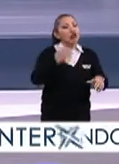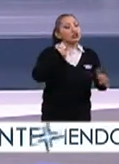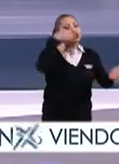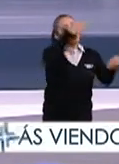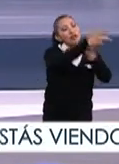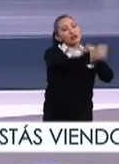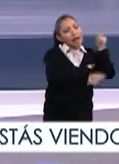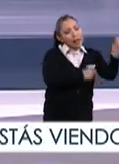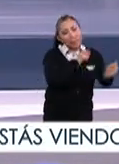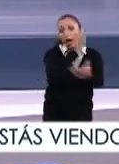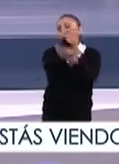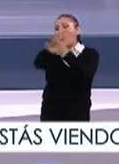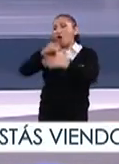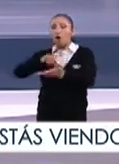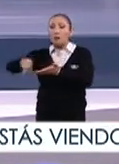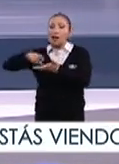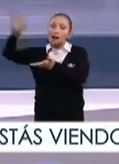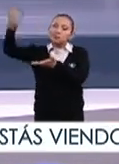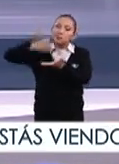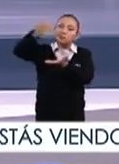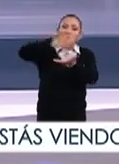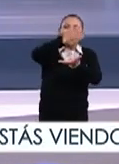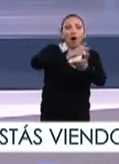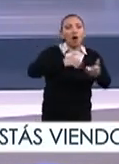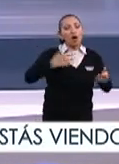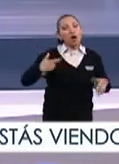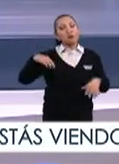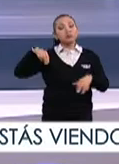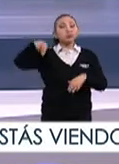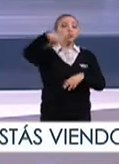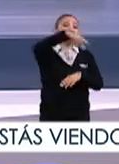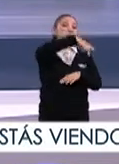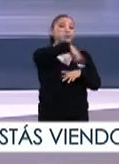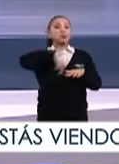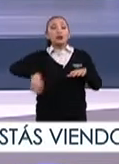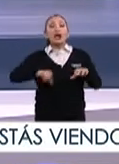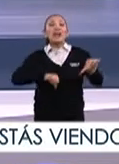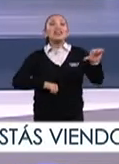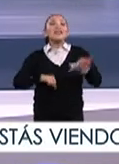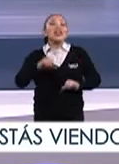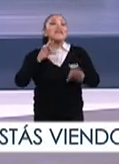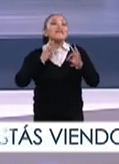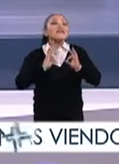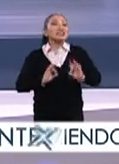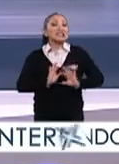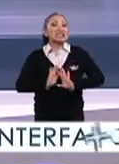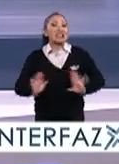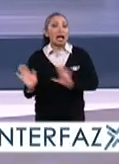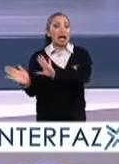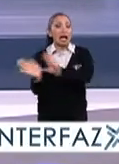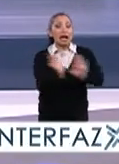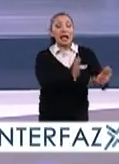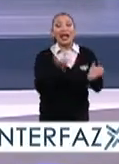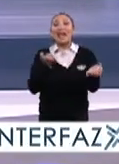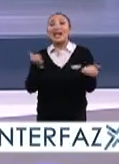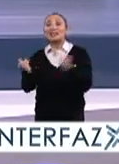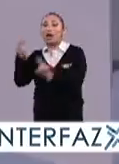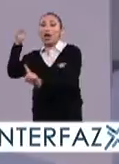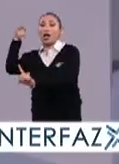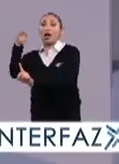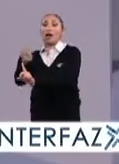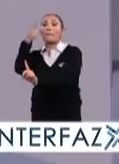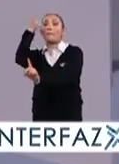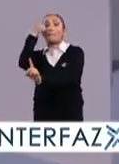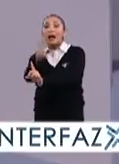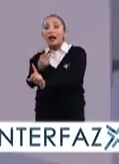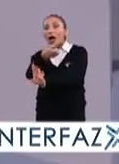a la tienda, voy al súper, dar la vuelta en la plaza, todo eso cuenta como actividad física. Y el ejercicio ya va a ser una actividad física, pero